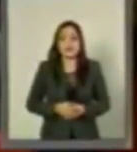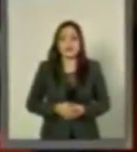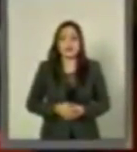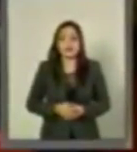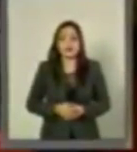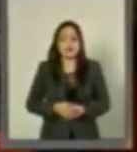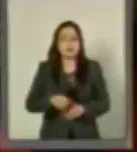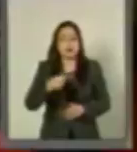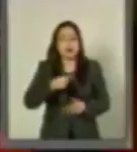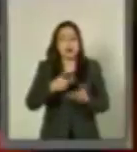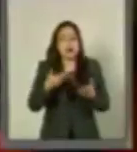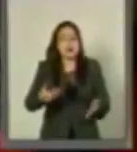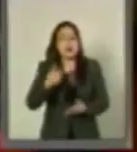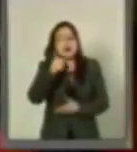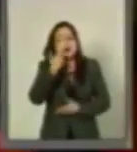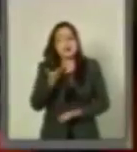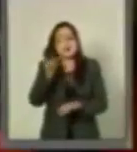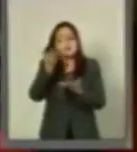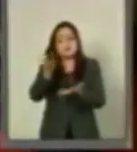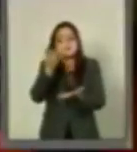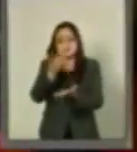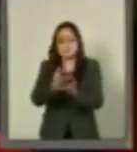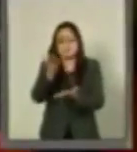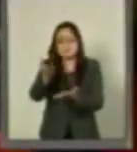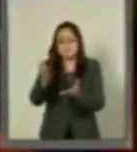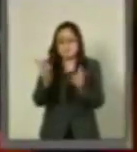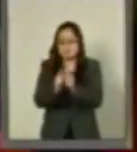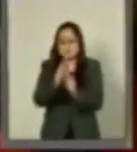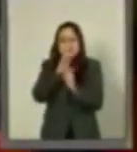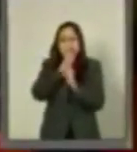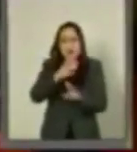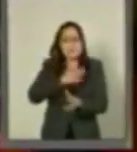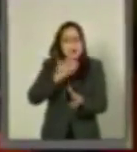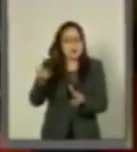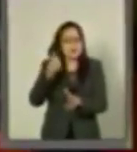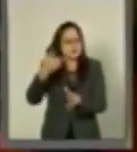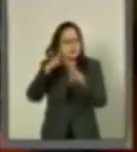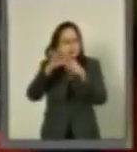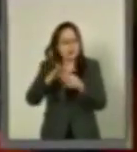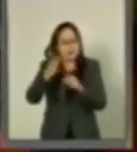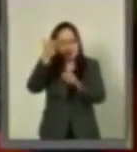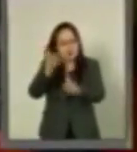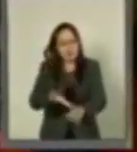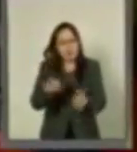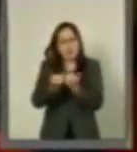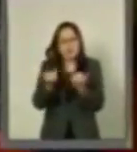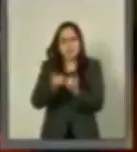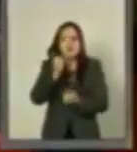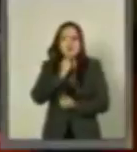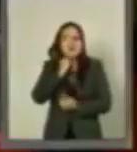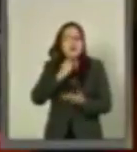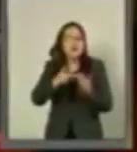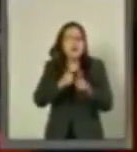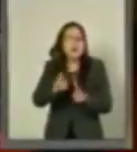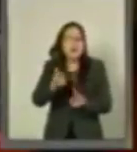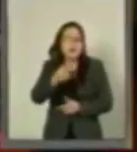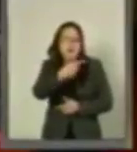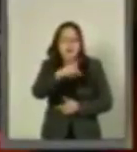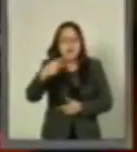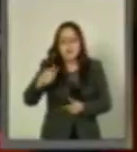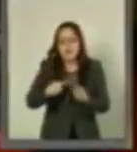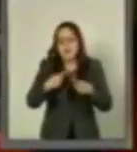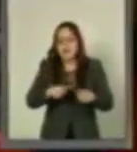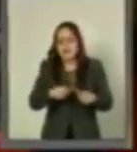lo que le puedo solamente concluir en mi participación a usted y a los senadoras y senadores es